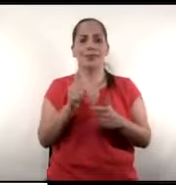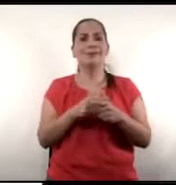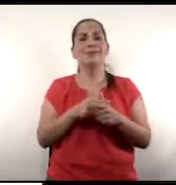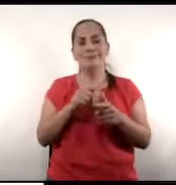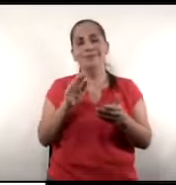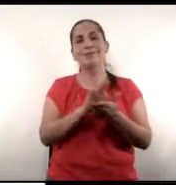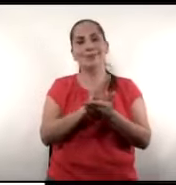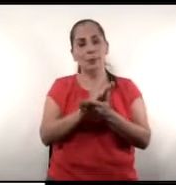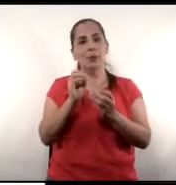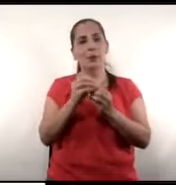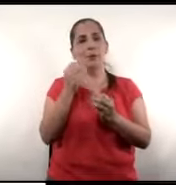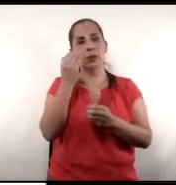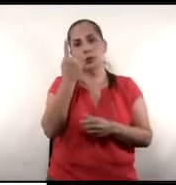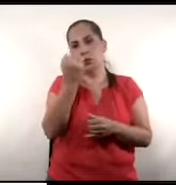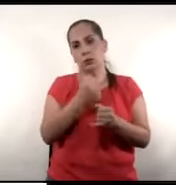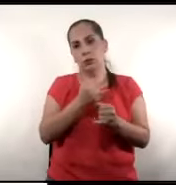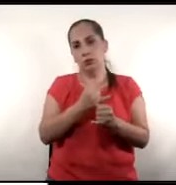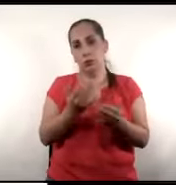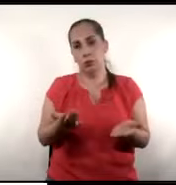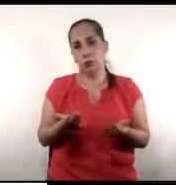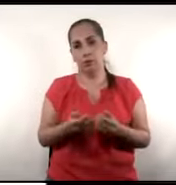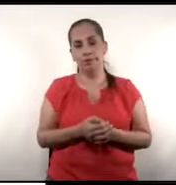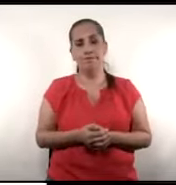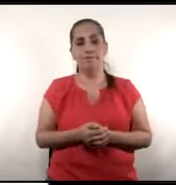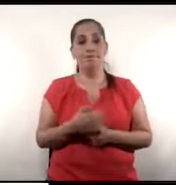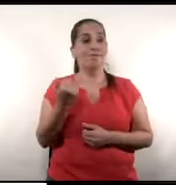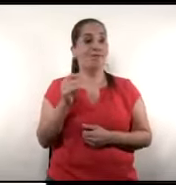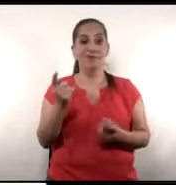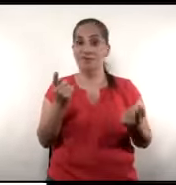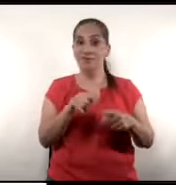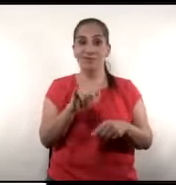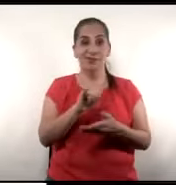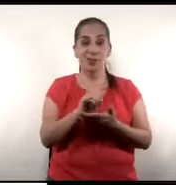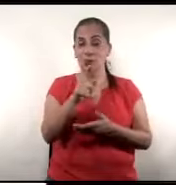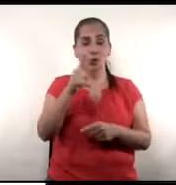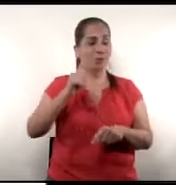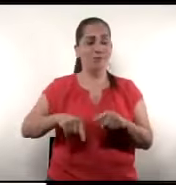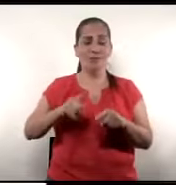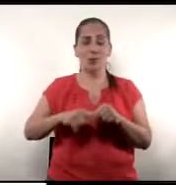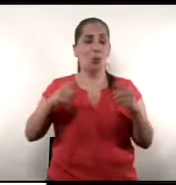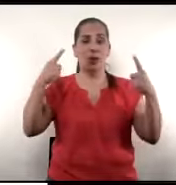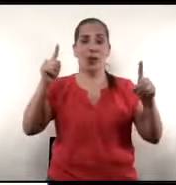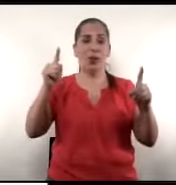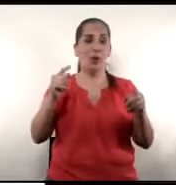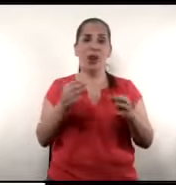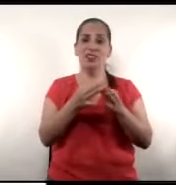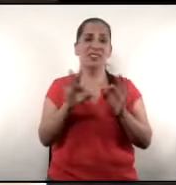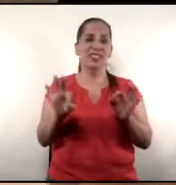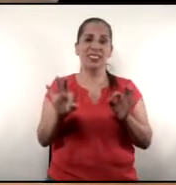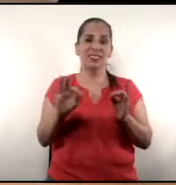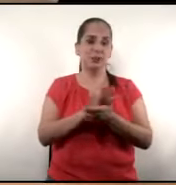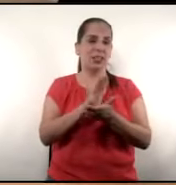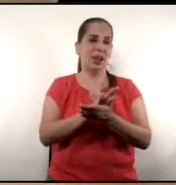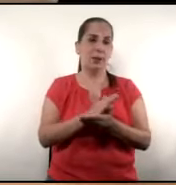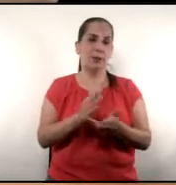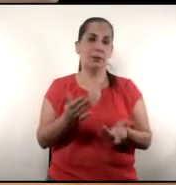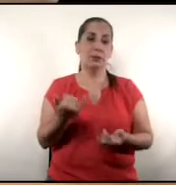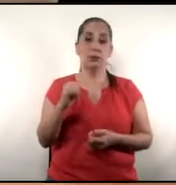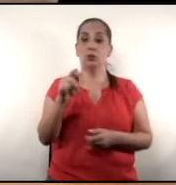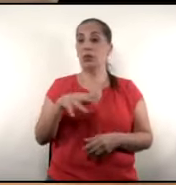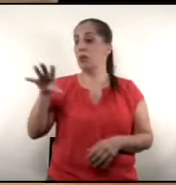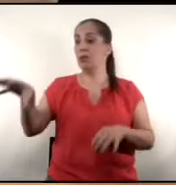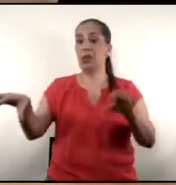sola institución. De lo contrario, usted nunca va a lograr simplificar los trámites. Insisto, si usted deja intactas a